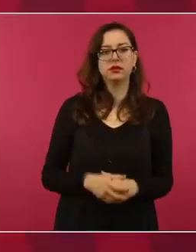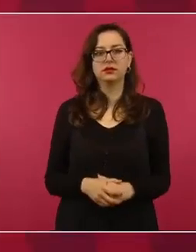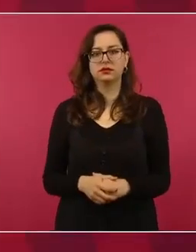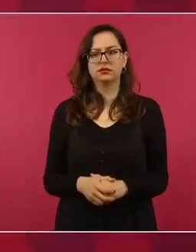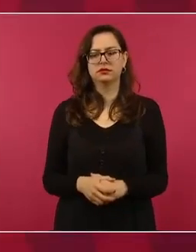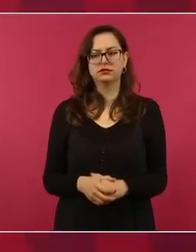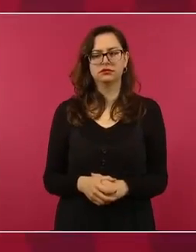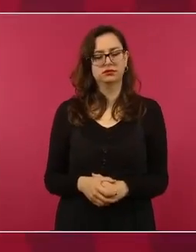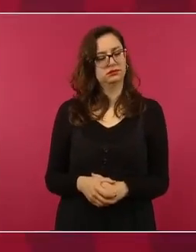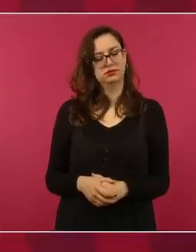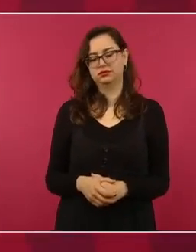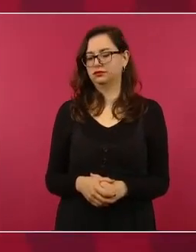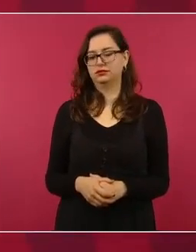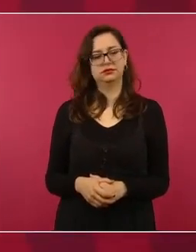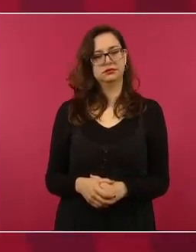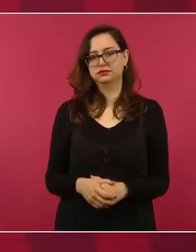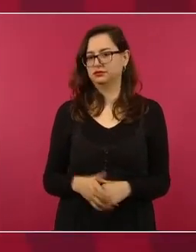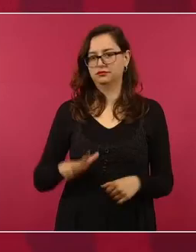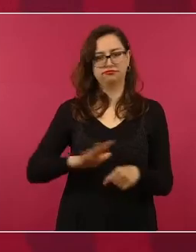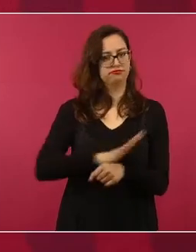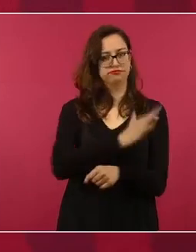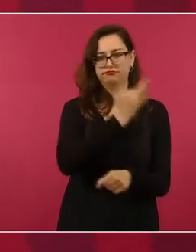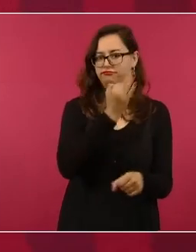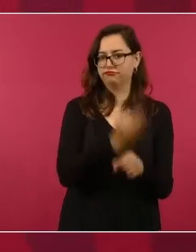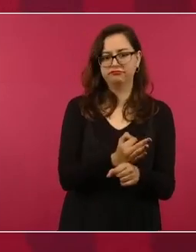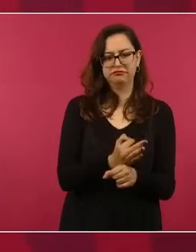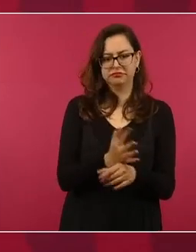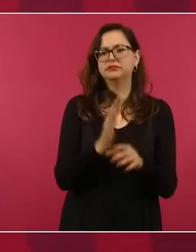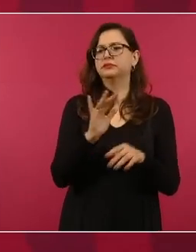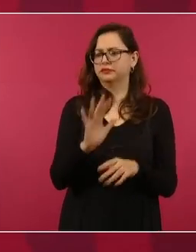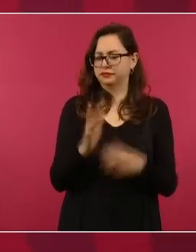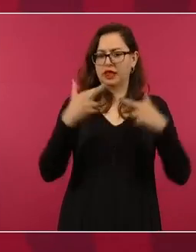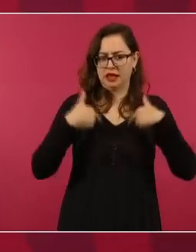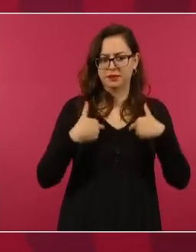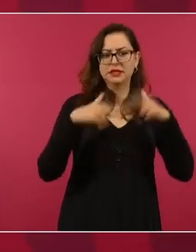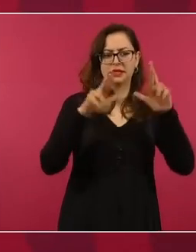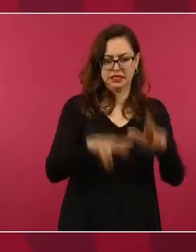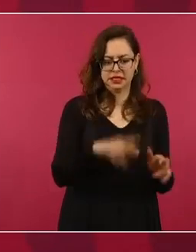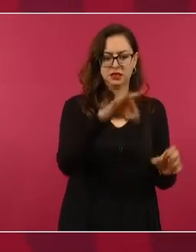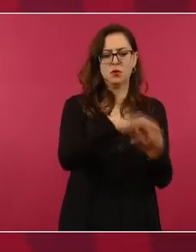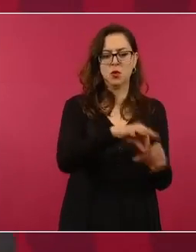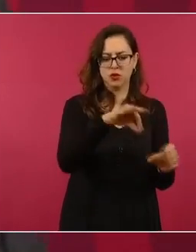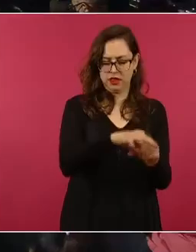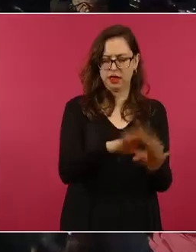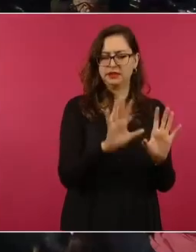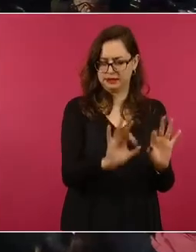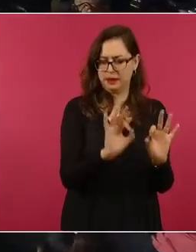está bien la democracia representativa, pero necesitamos también,